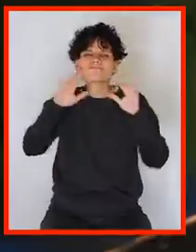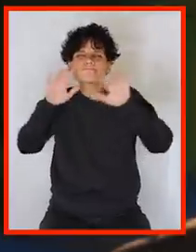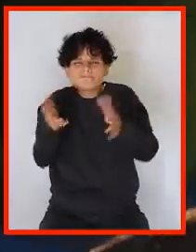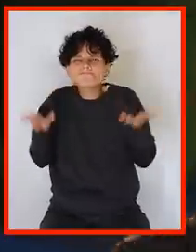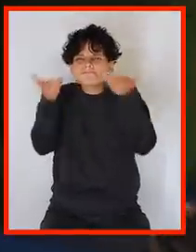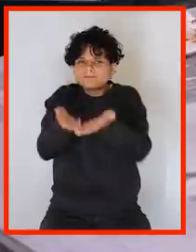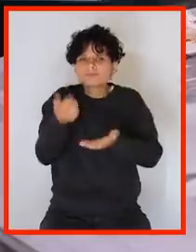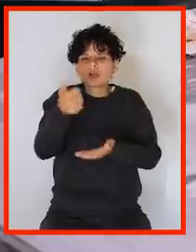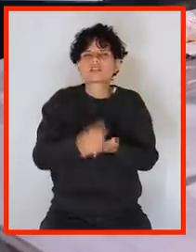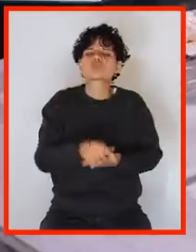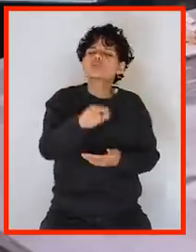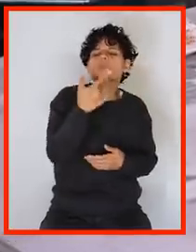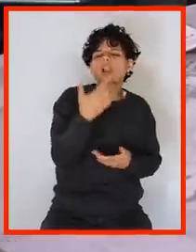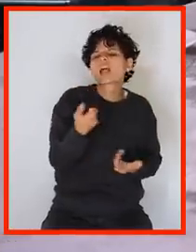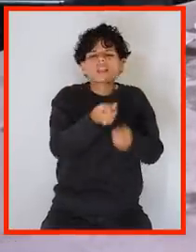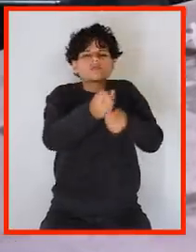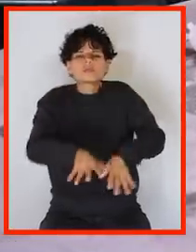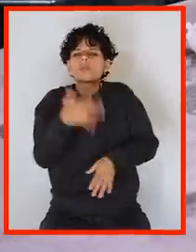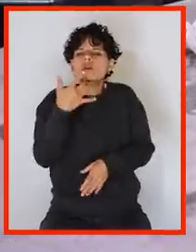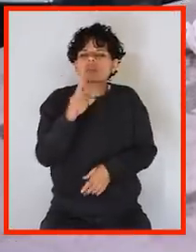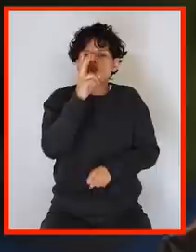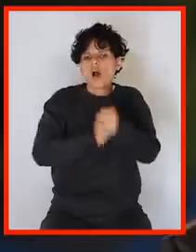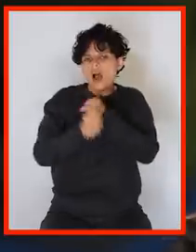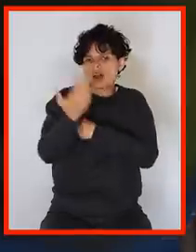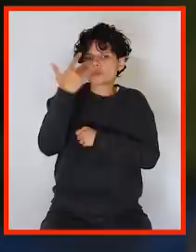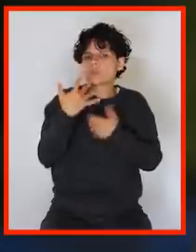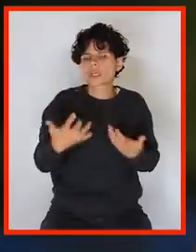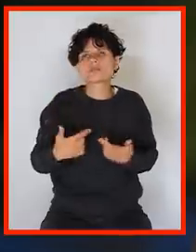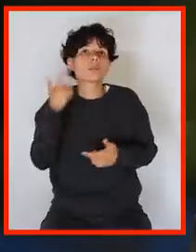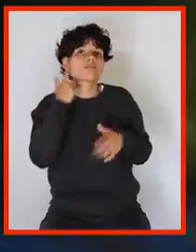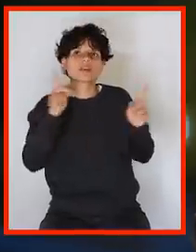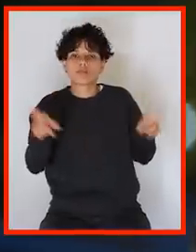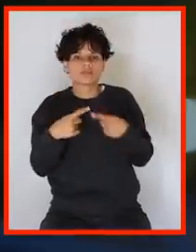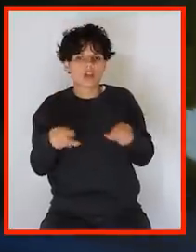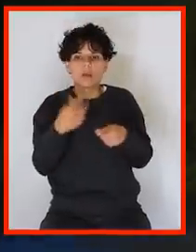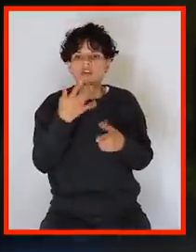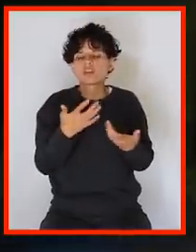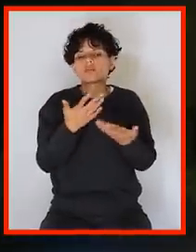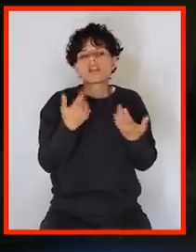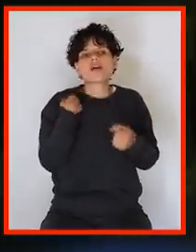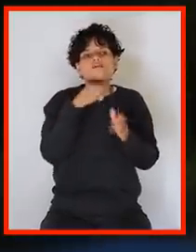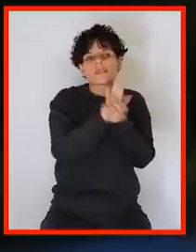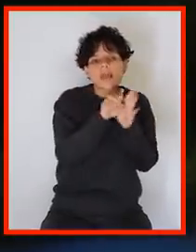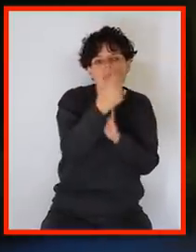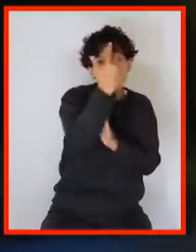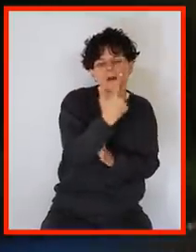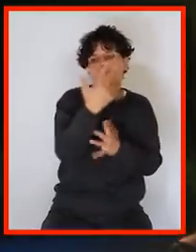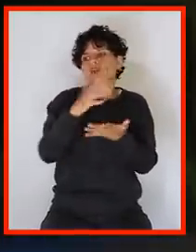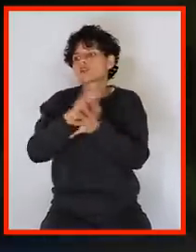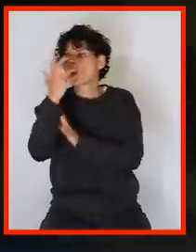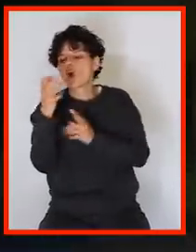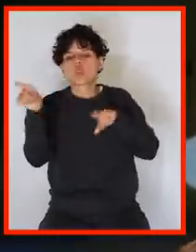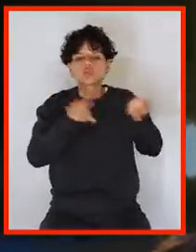bien a mi familia, ¿cachai? ¿Por qué querías tirar la esponja? ¿Por qué pasaba ese daño? Yo me refiero en el sentido musical, ¿cachai? Porque yo invertía como en los videos,